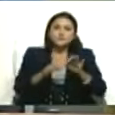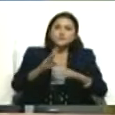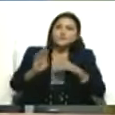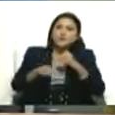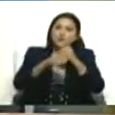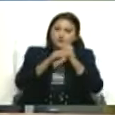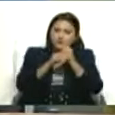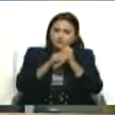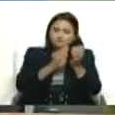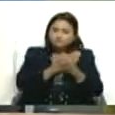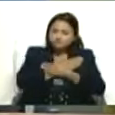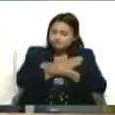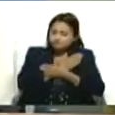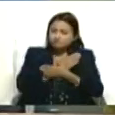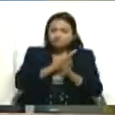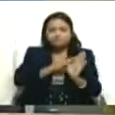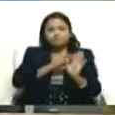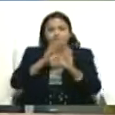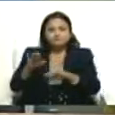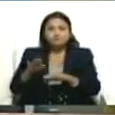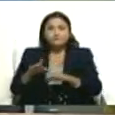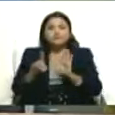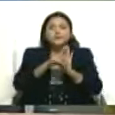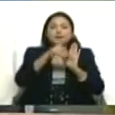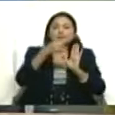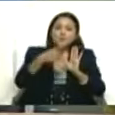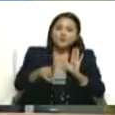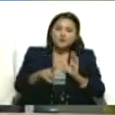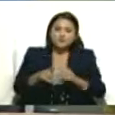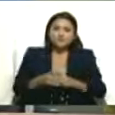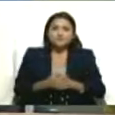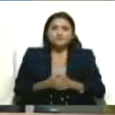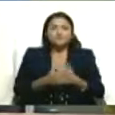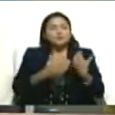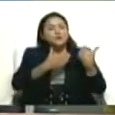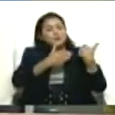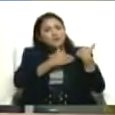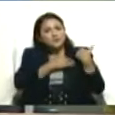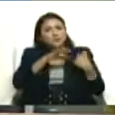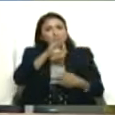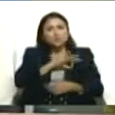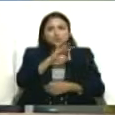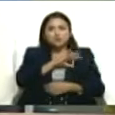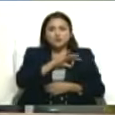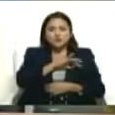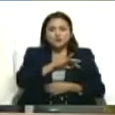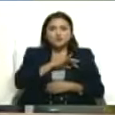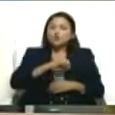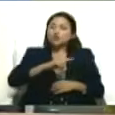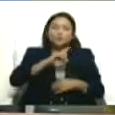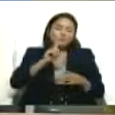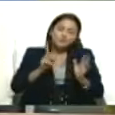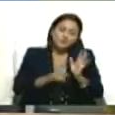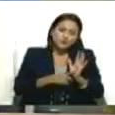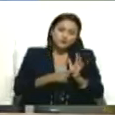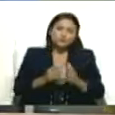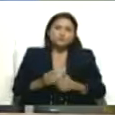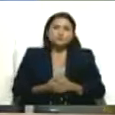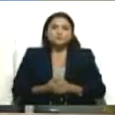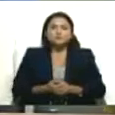la solidaridad, la democracia, la responsabilidad social, en general,